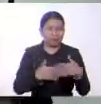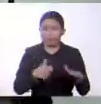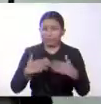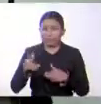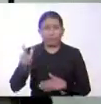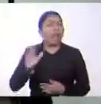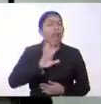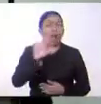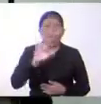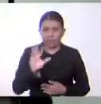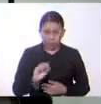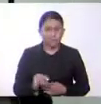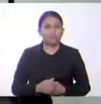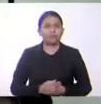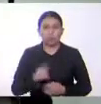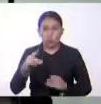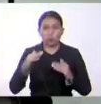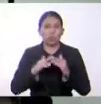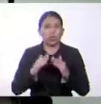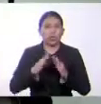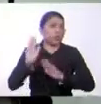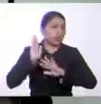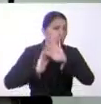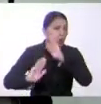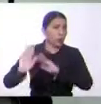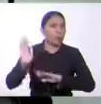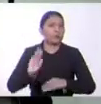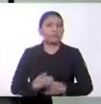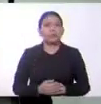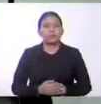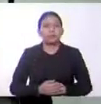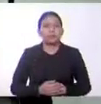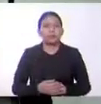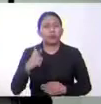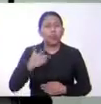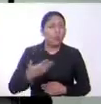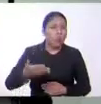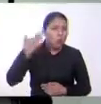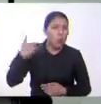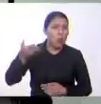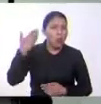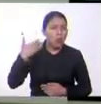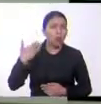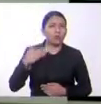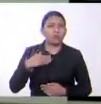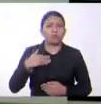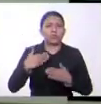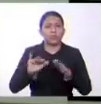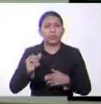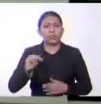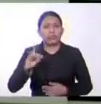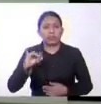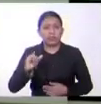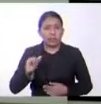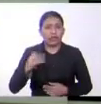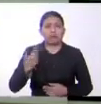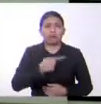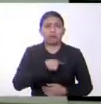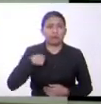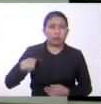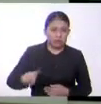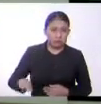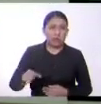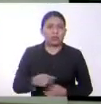arte, asimismo la historia. Durante la época antigua, la India, China, Grecia daba un valor